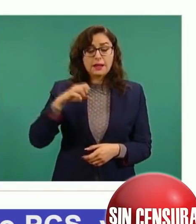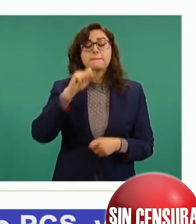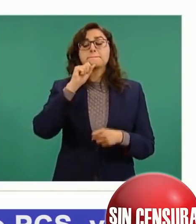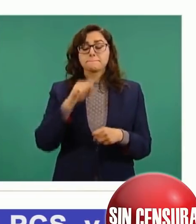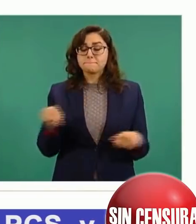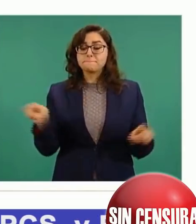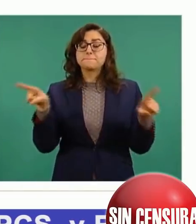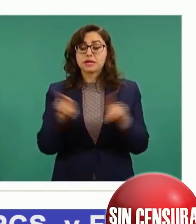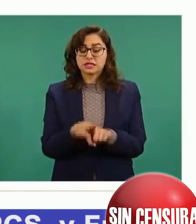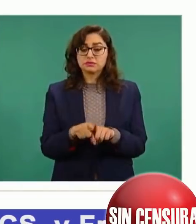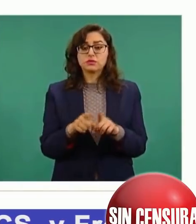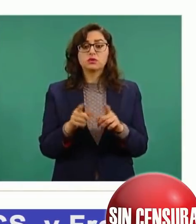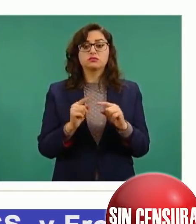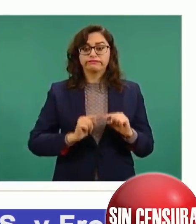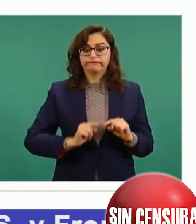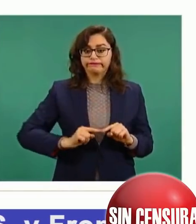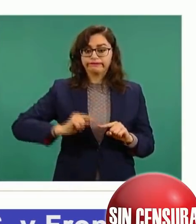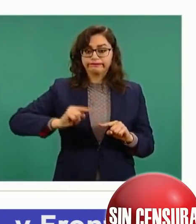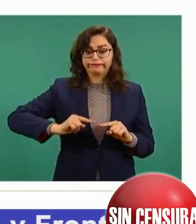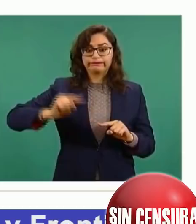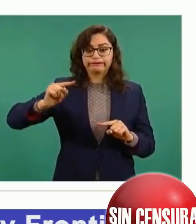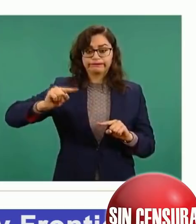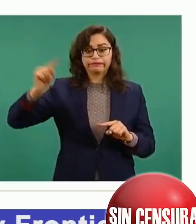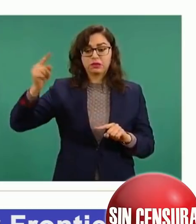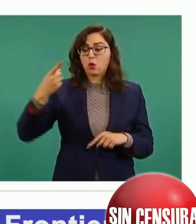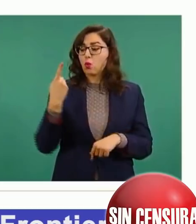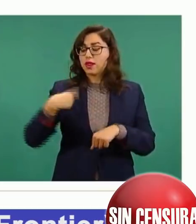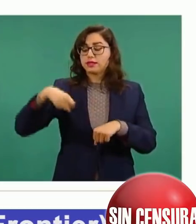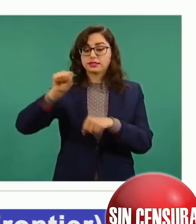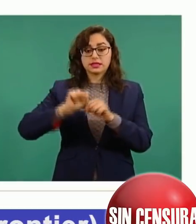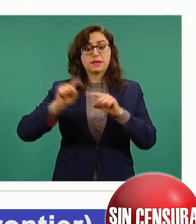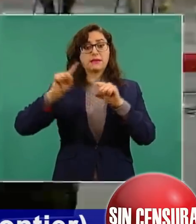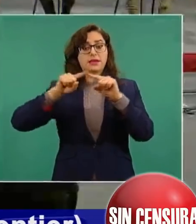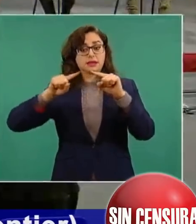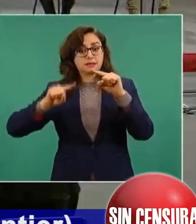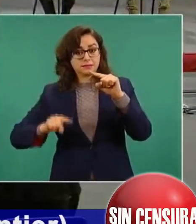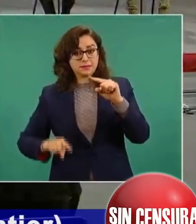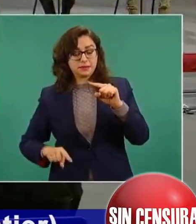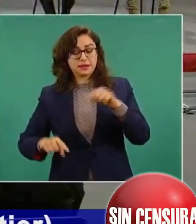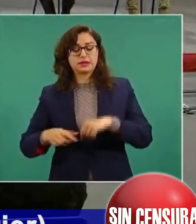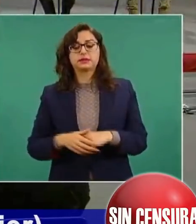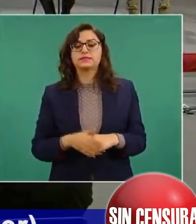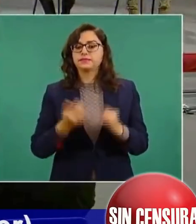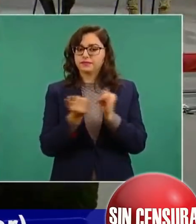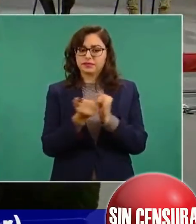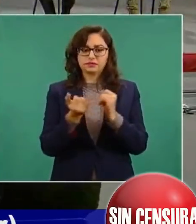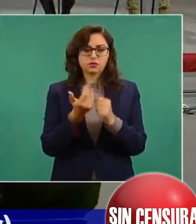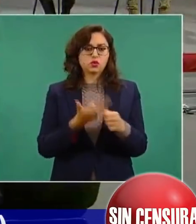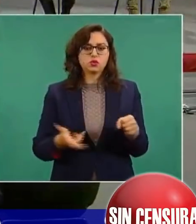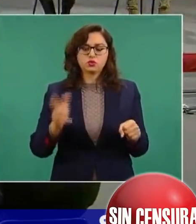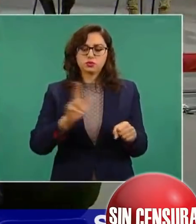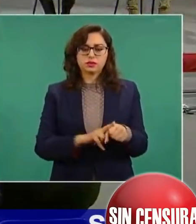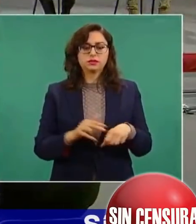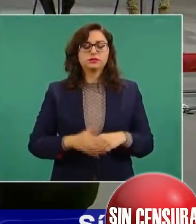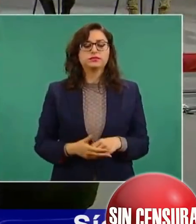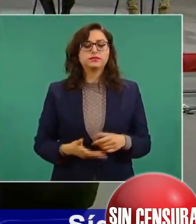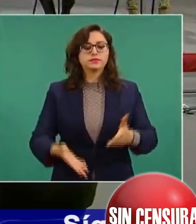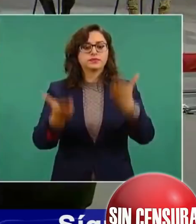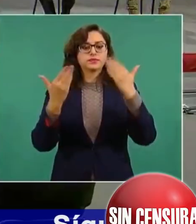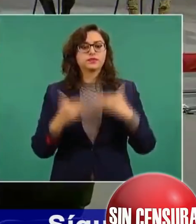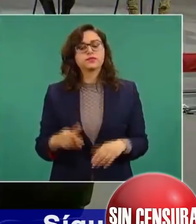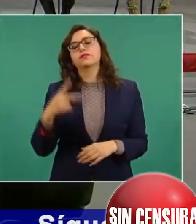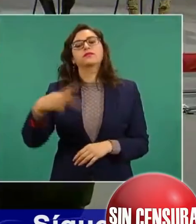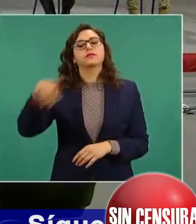tenido tendencia de ascenso, está en semáforo naranja. La siguiente, su hospitalización en fase de ascenso, la siguiente. Puebla